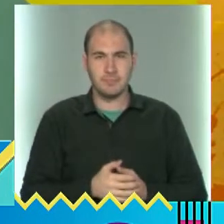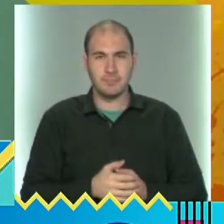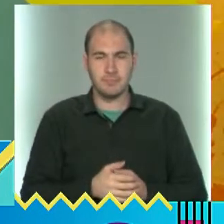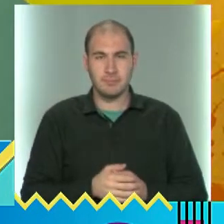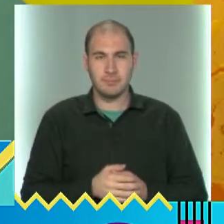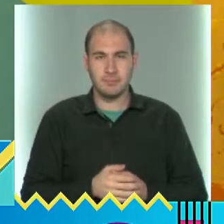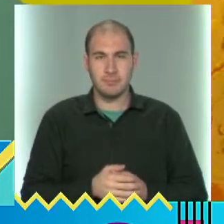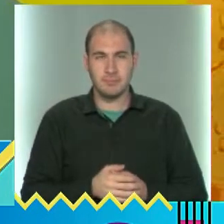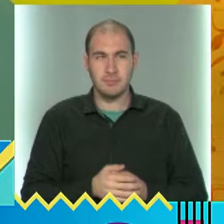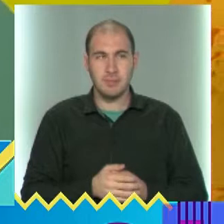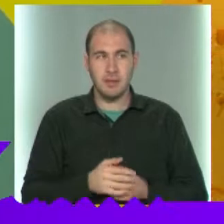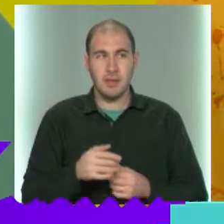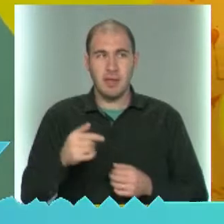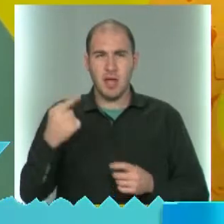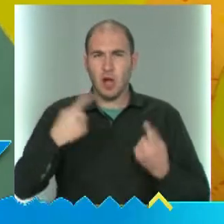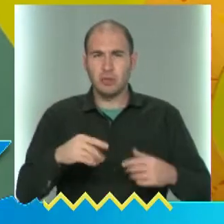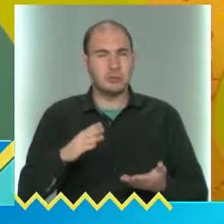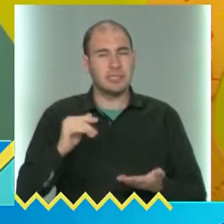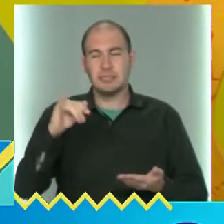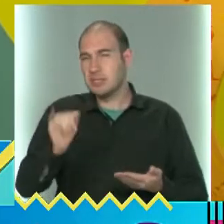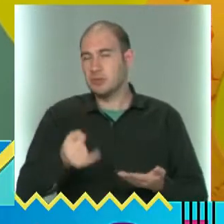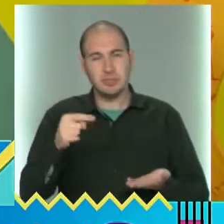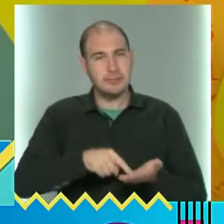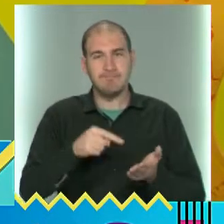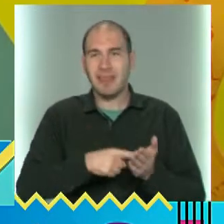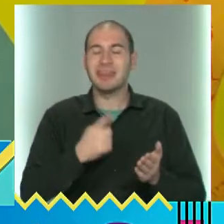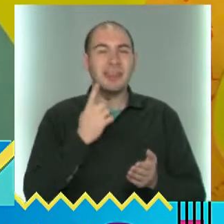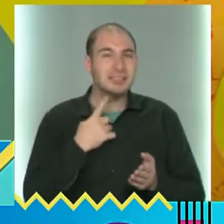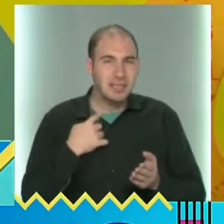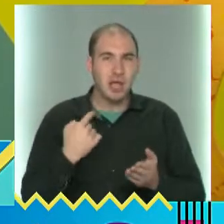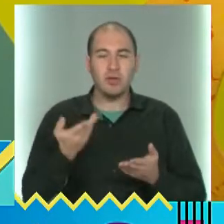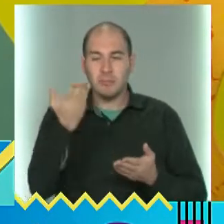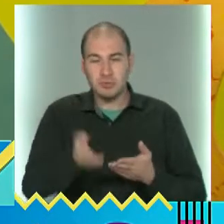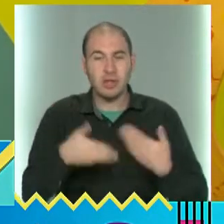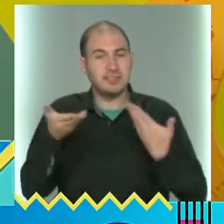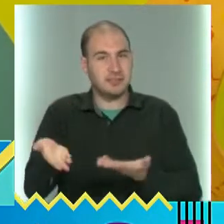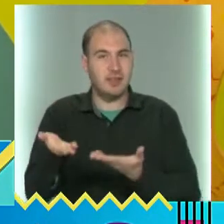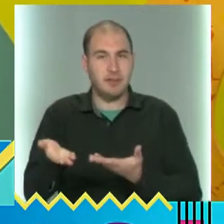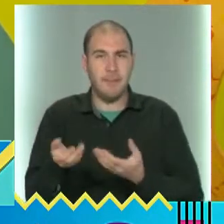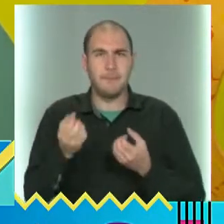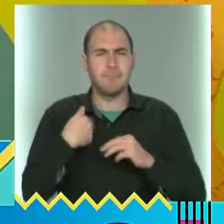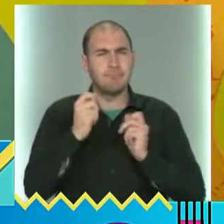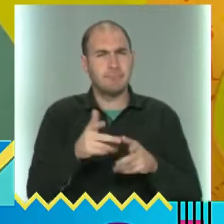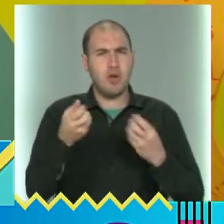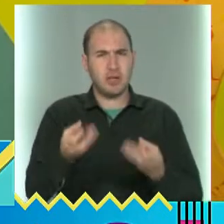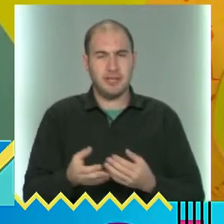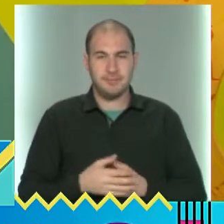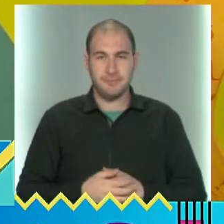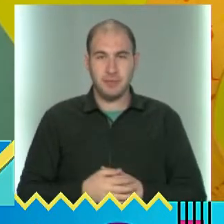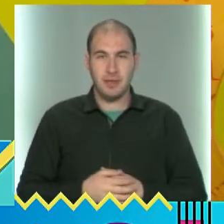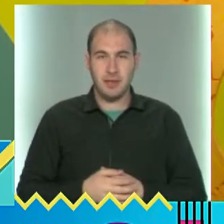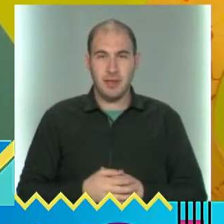principal elemento que debe tener un inventor es el deseo de poder servir a los demás. ¿Por qué lo digo? Porque si